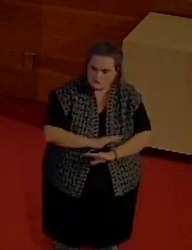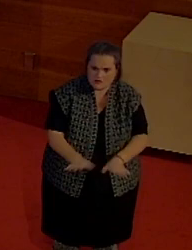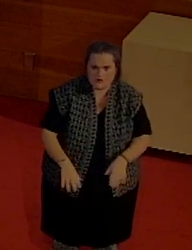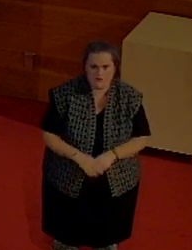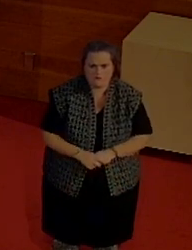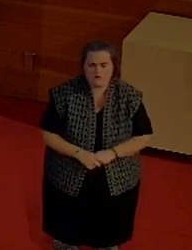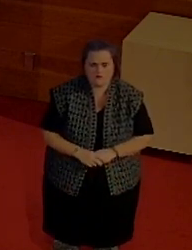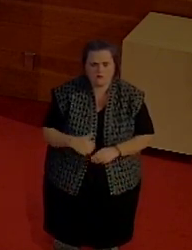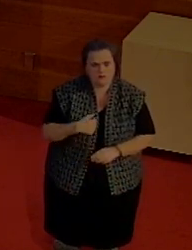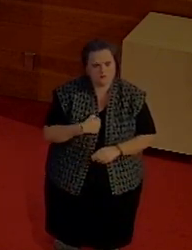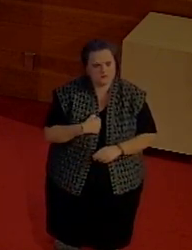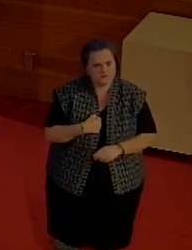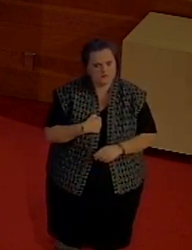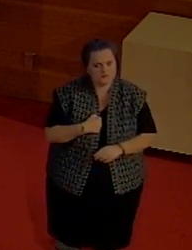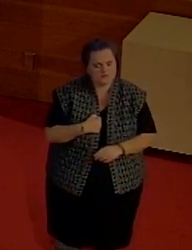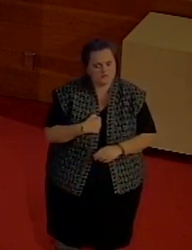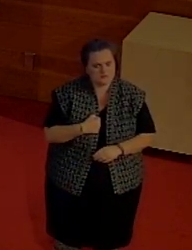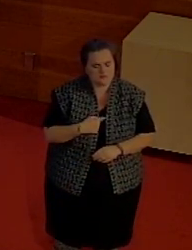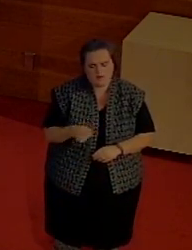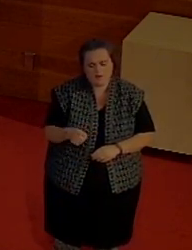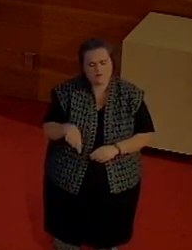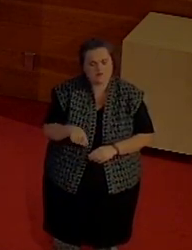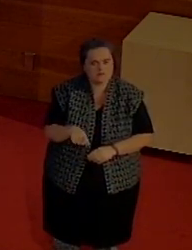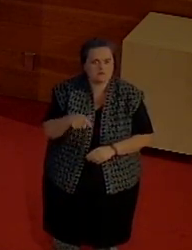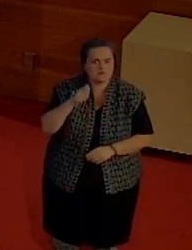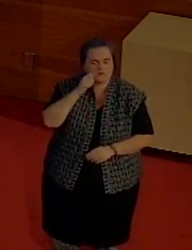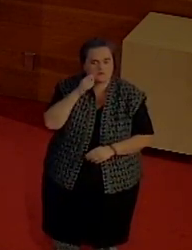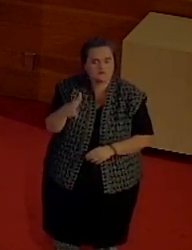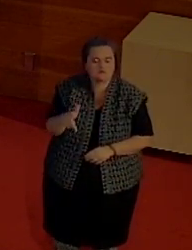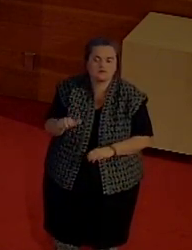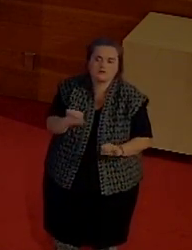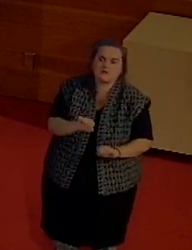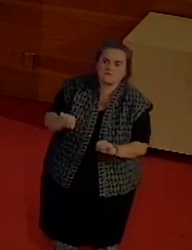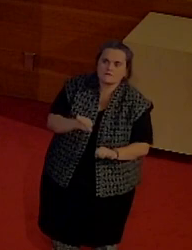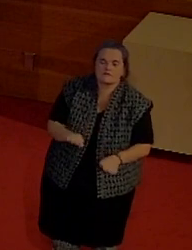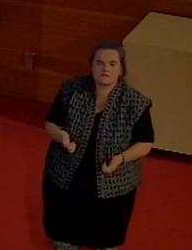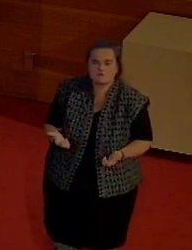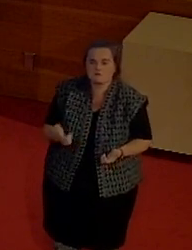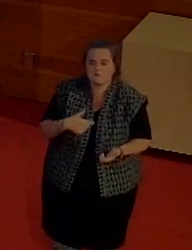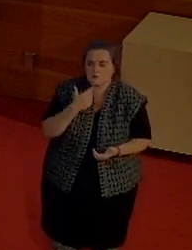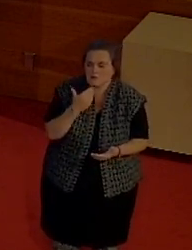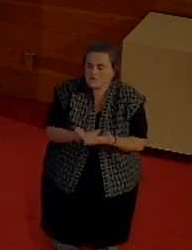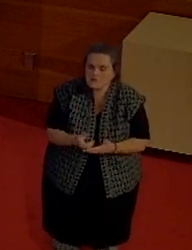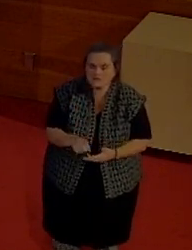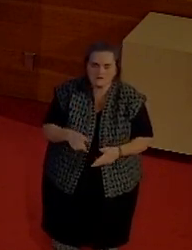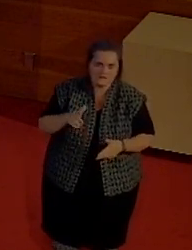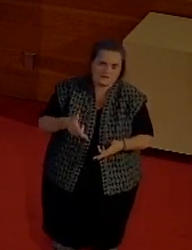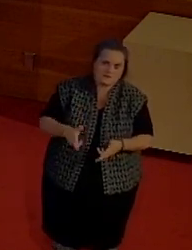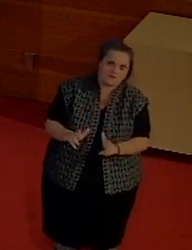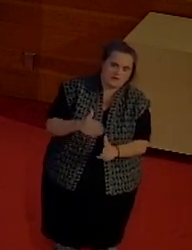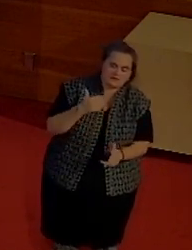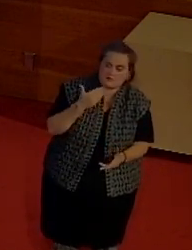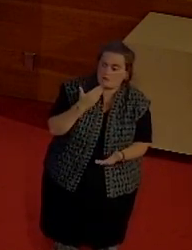no os voy a pedir que defendáis derechos humanos ni libertades ni democracia ni nada